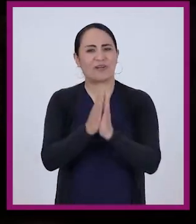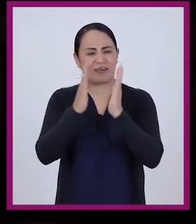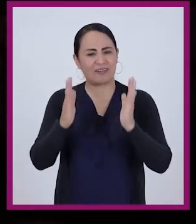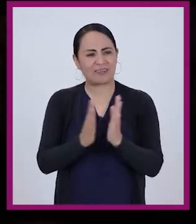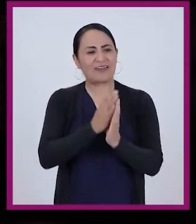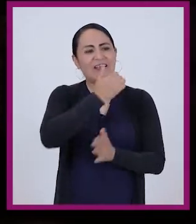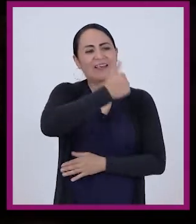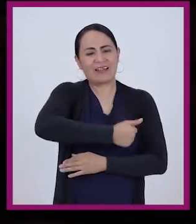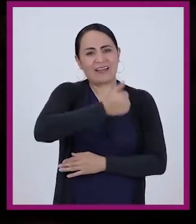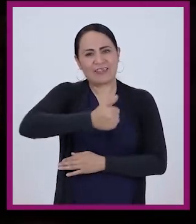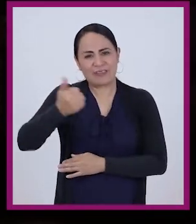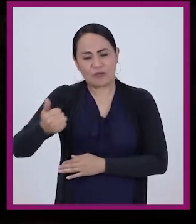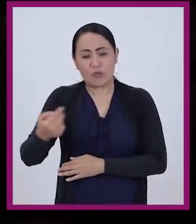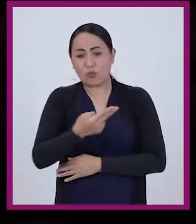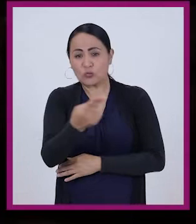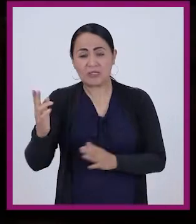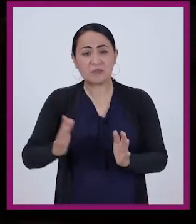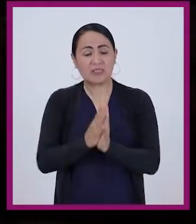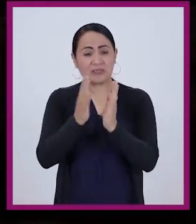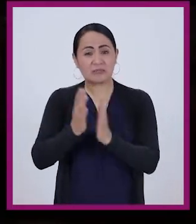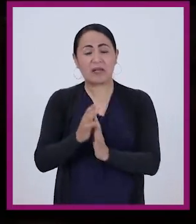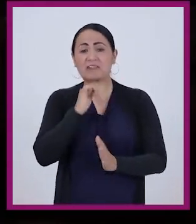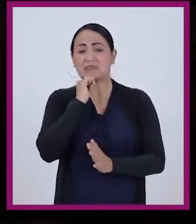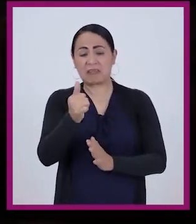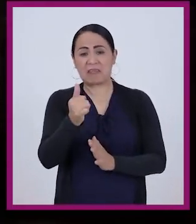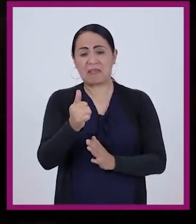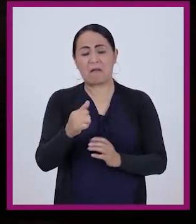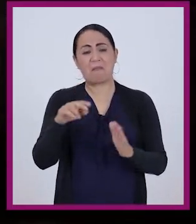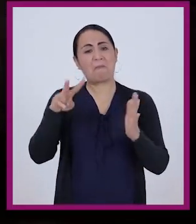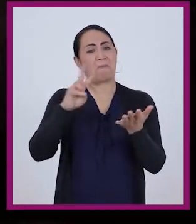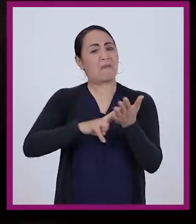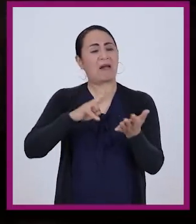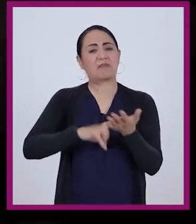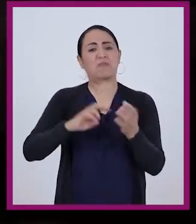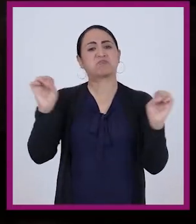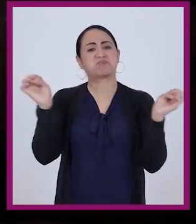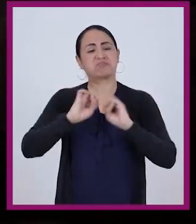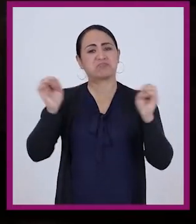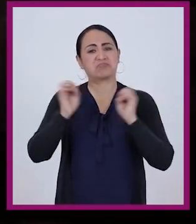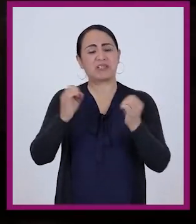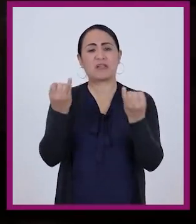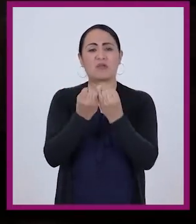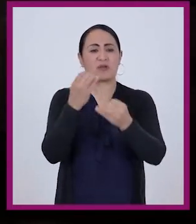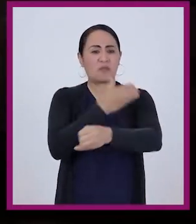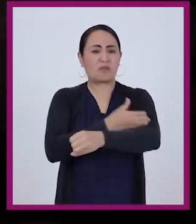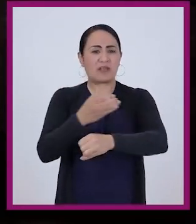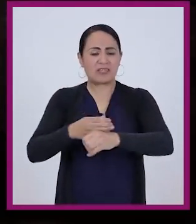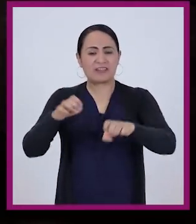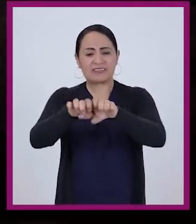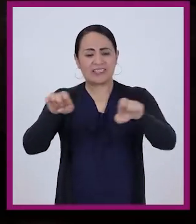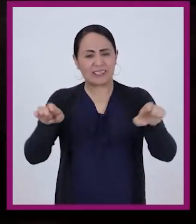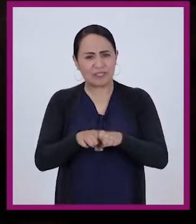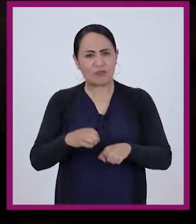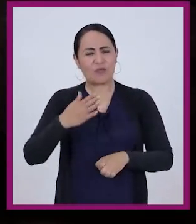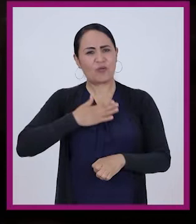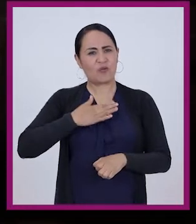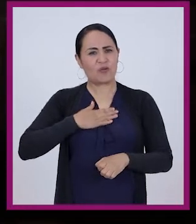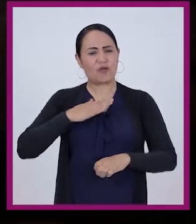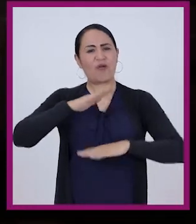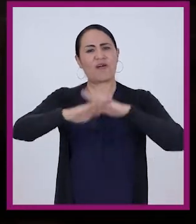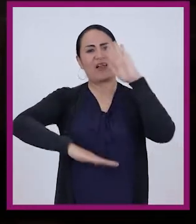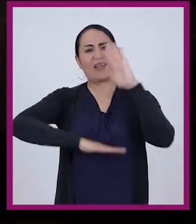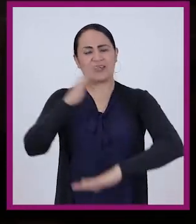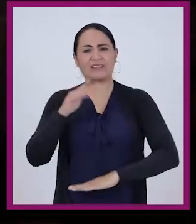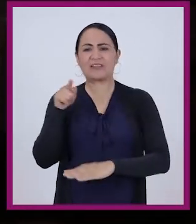su participación. Sin ustedes no seríamos nada. También quiero agradecer a mis compañeras y compañeros de equipo por